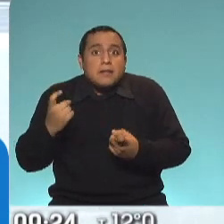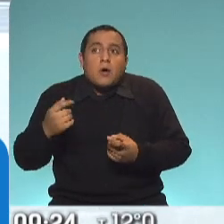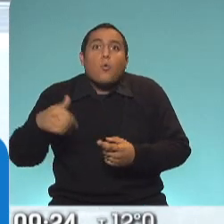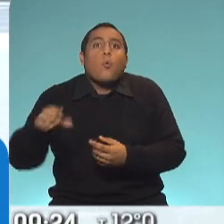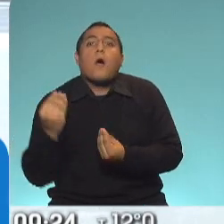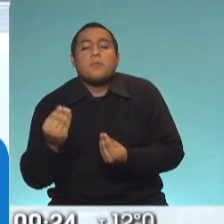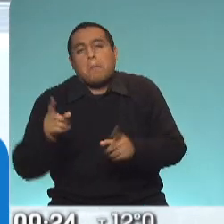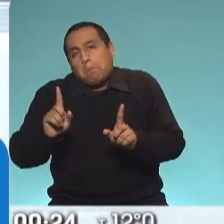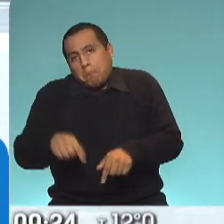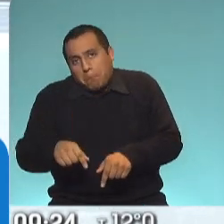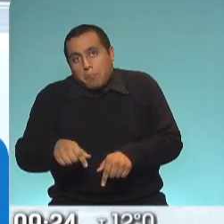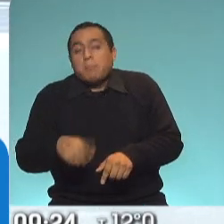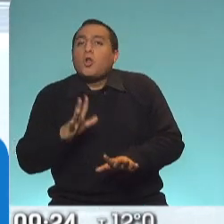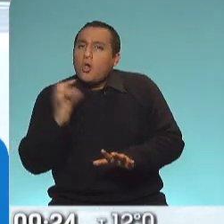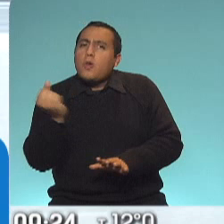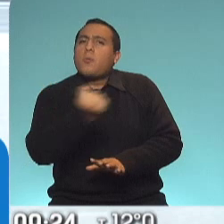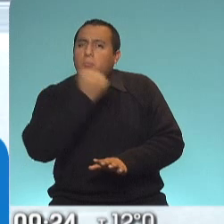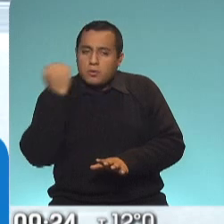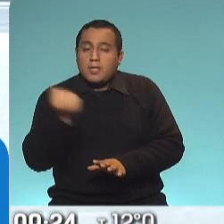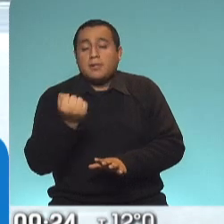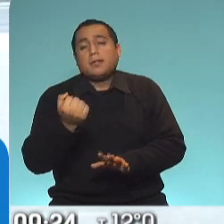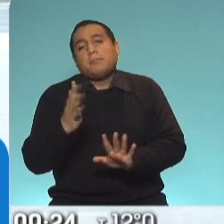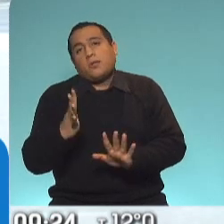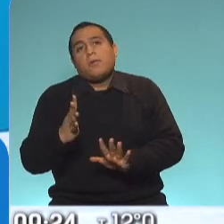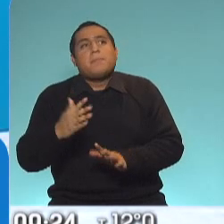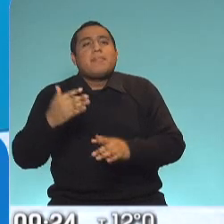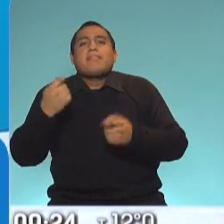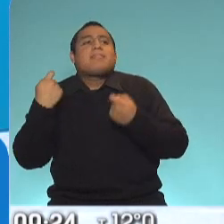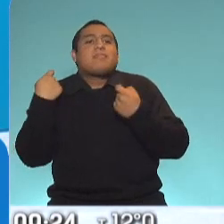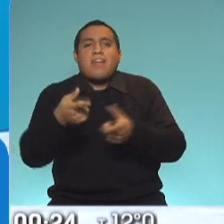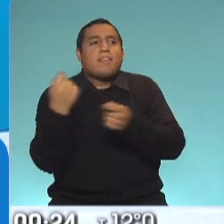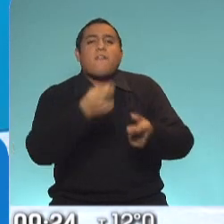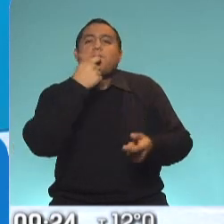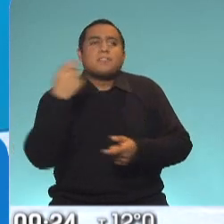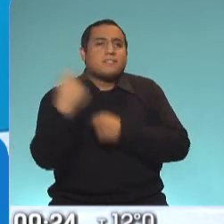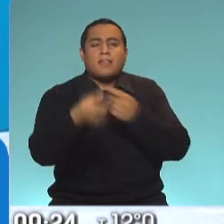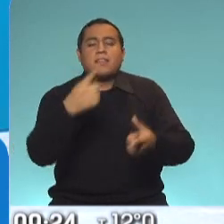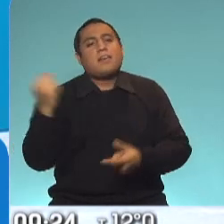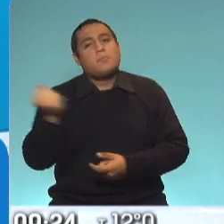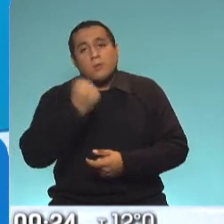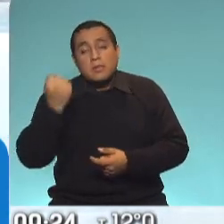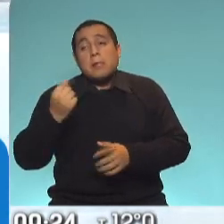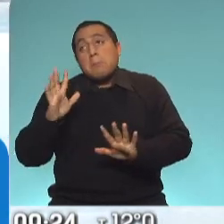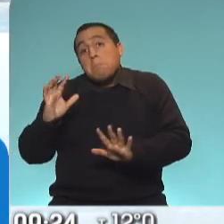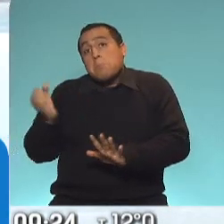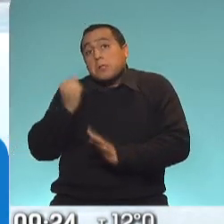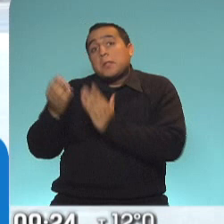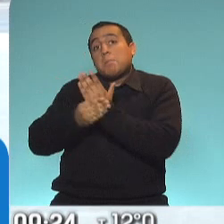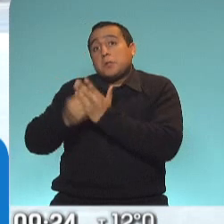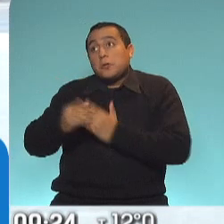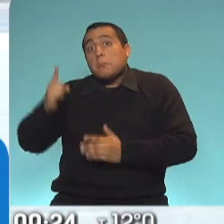Entonces, esto sería muy importante, pero si no, hay que facilitarle que lleguen. Yo creo que va a ser muy importante si el Ministerio